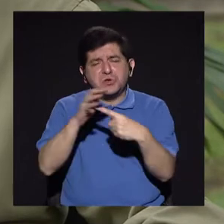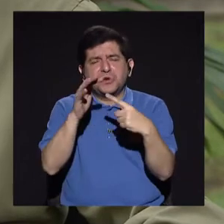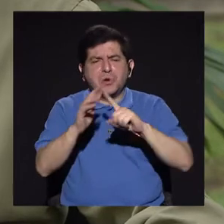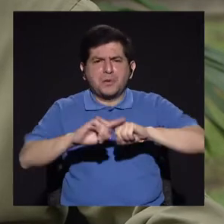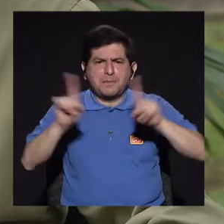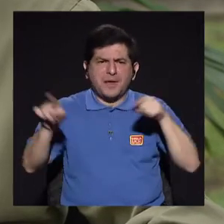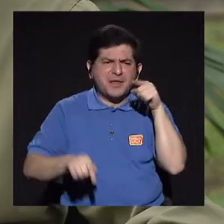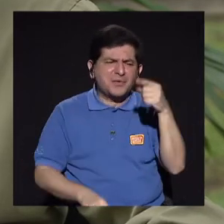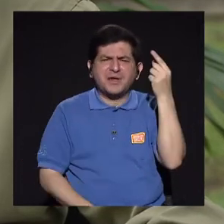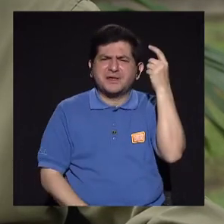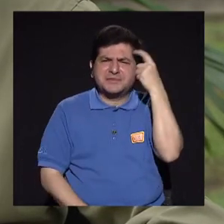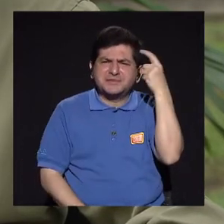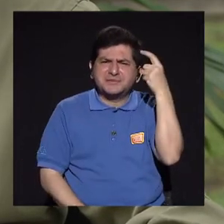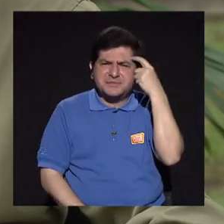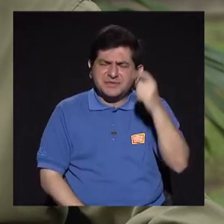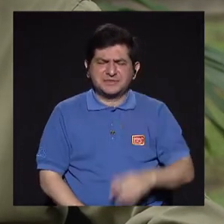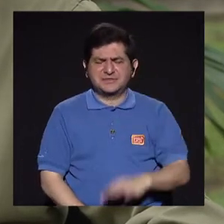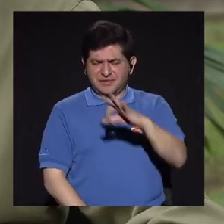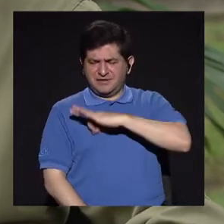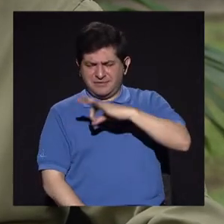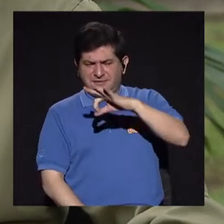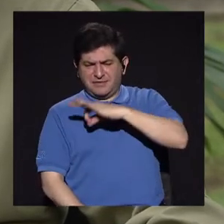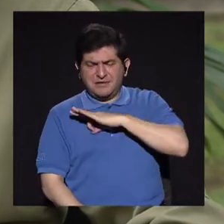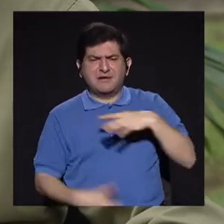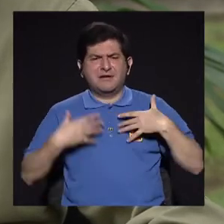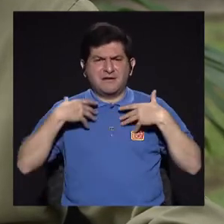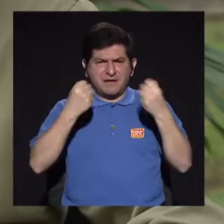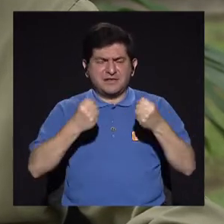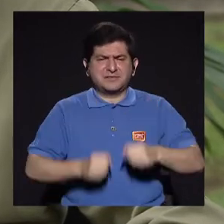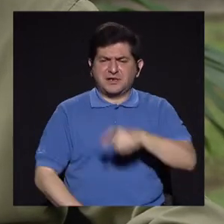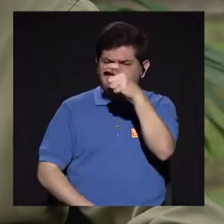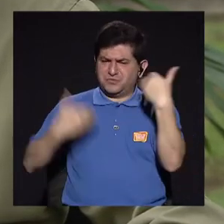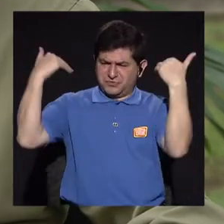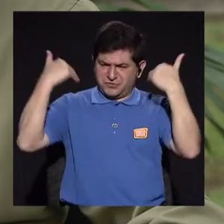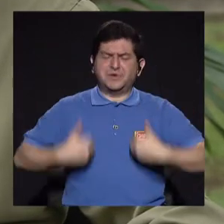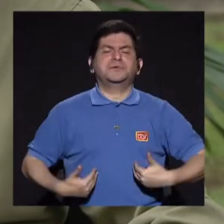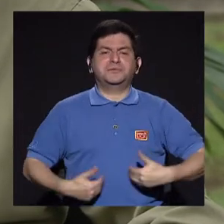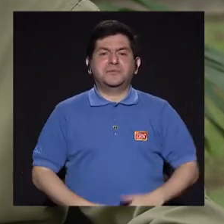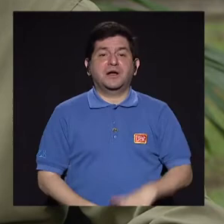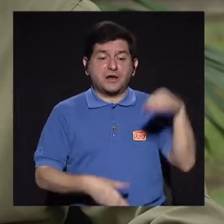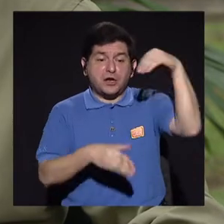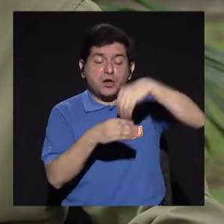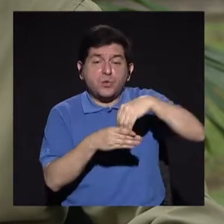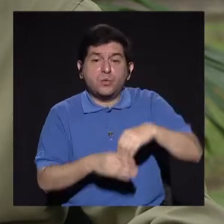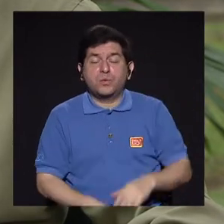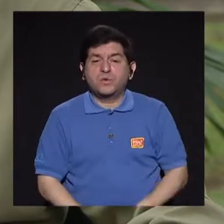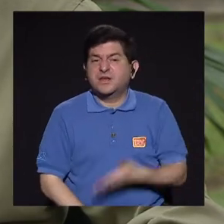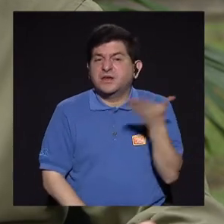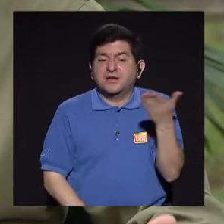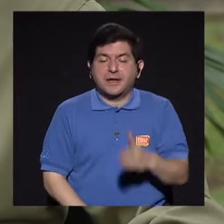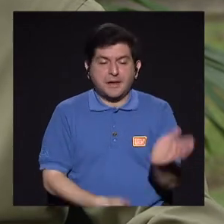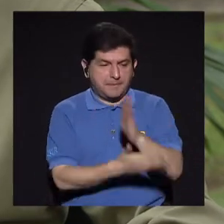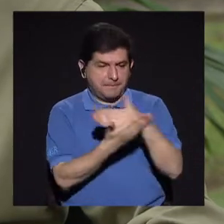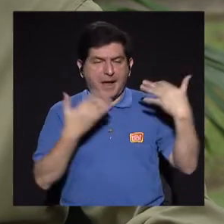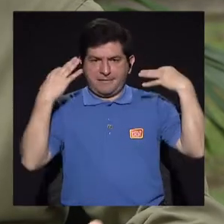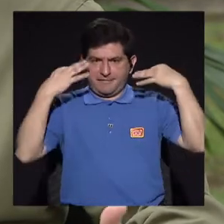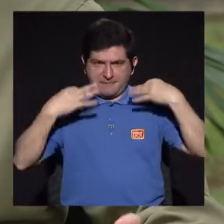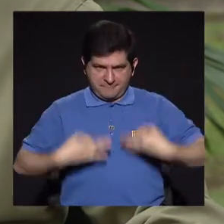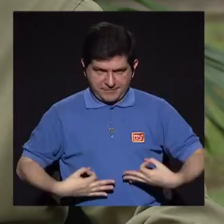de Bach es un pensamiento acerca del bienestar y la salud en el ser humano, que incluye el componente